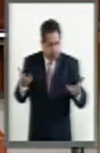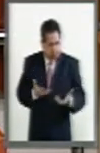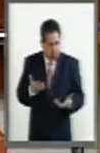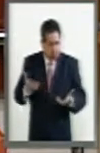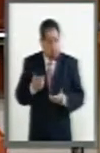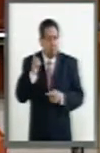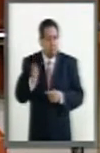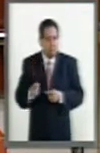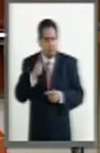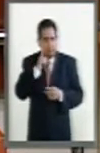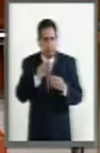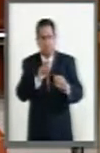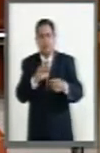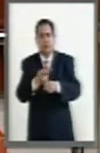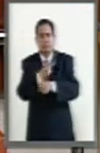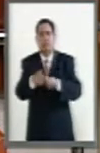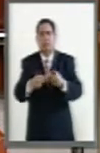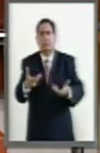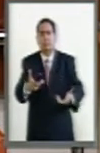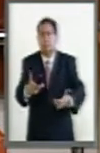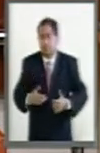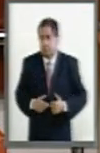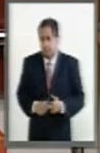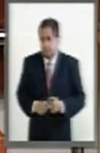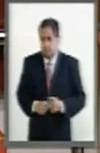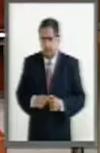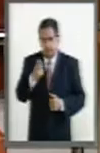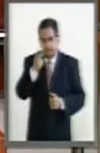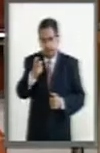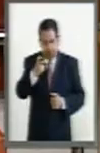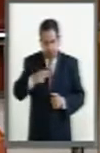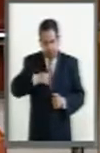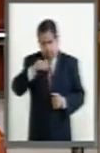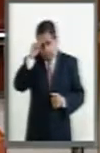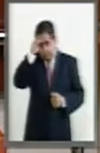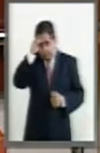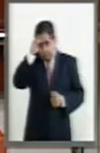acciones para enfrentar esta posibilidad. Por esto es que